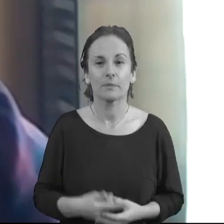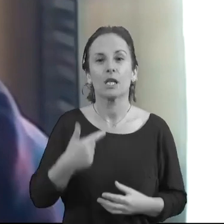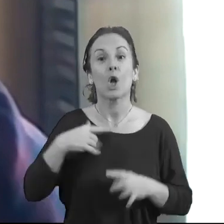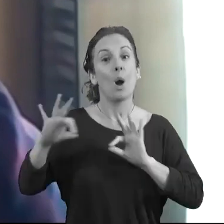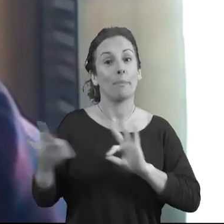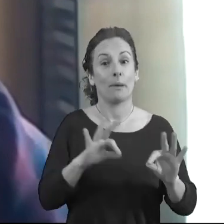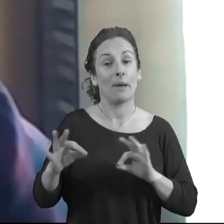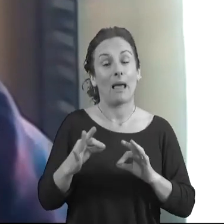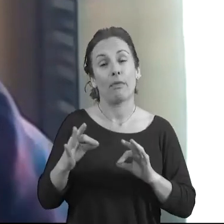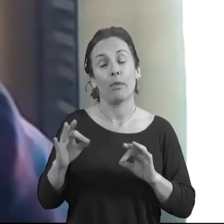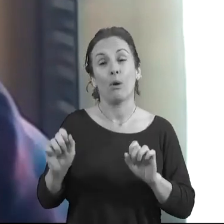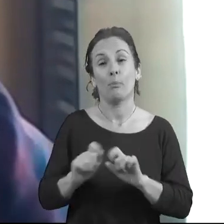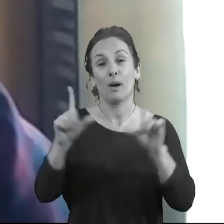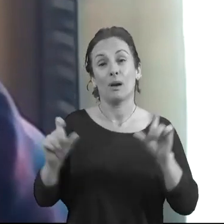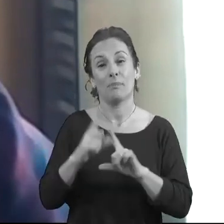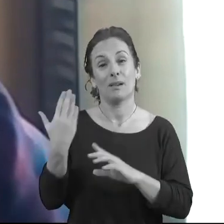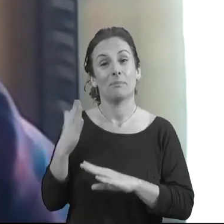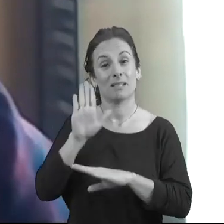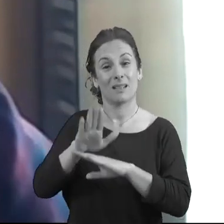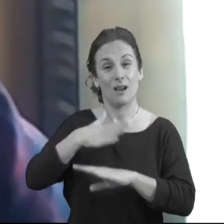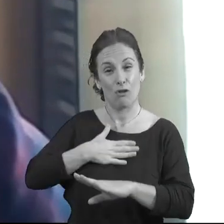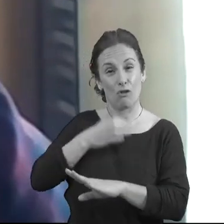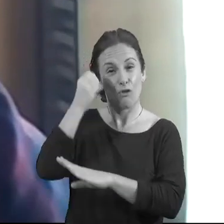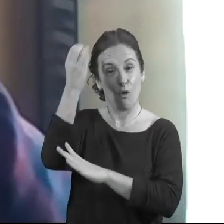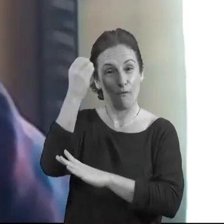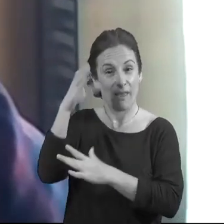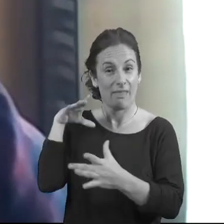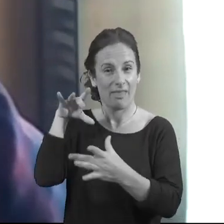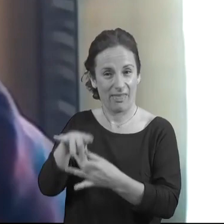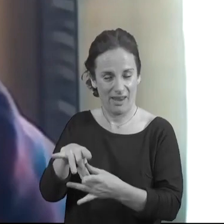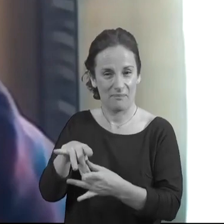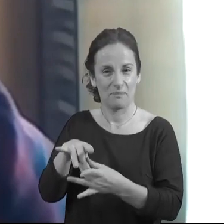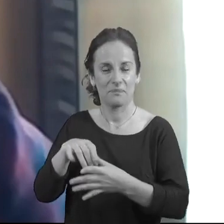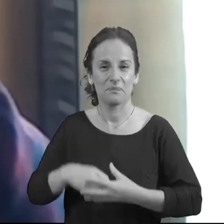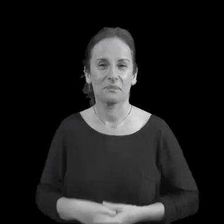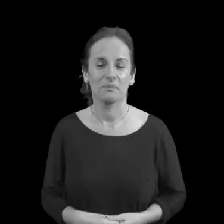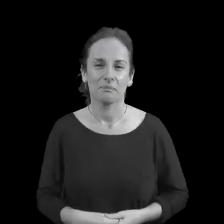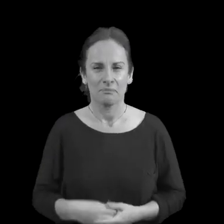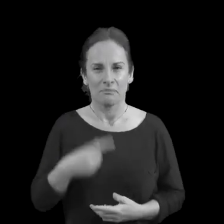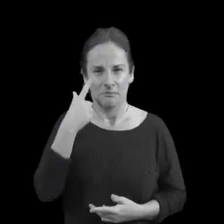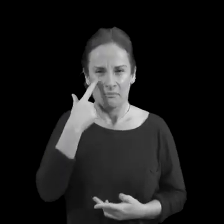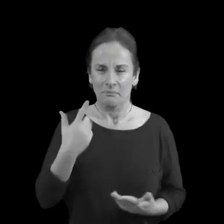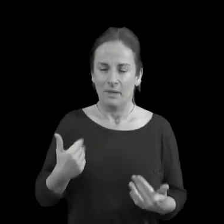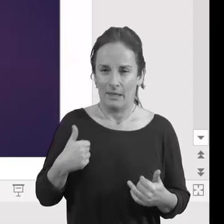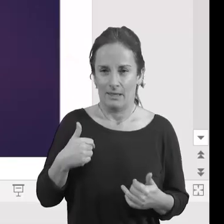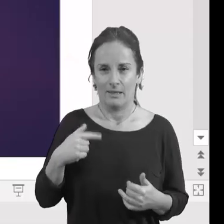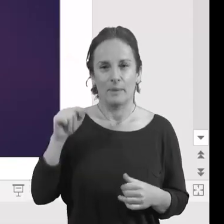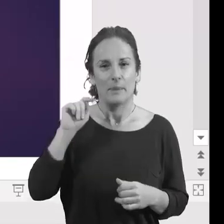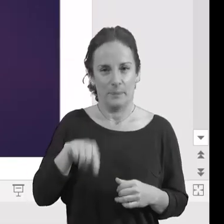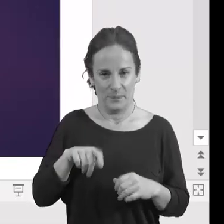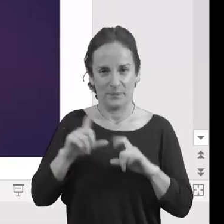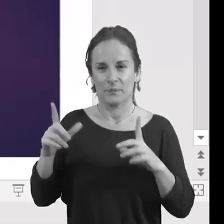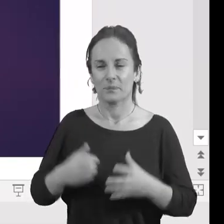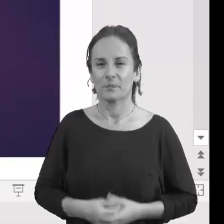para seguir mi intervención. Vamos a ver, aquí está.